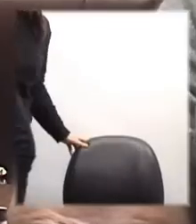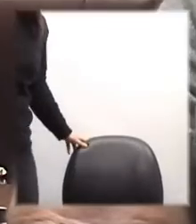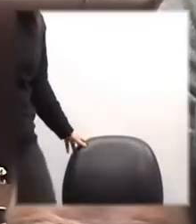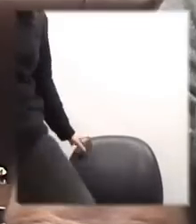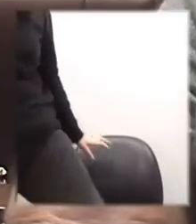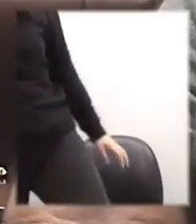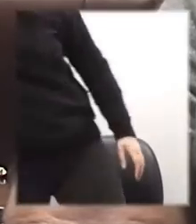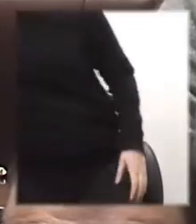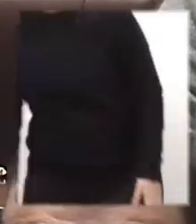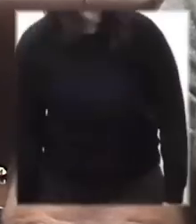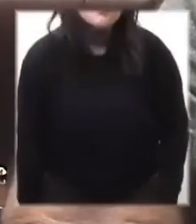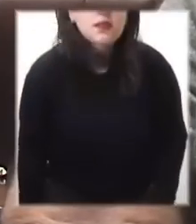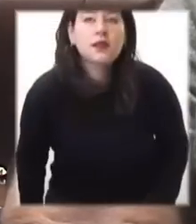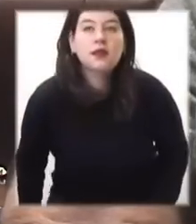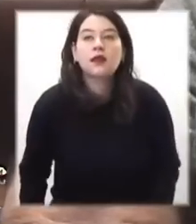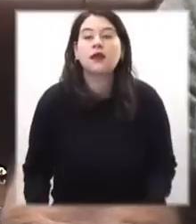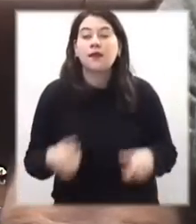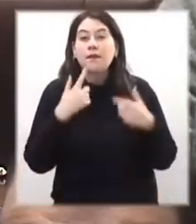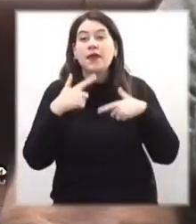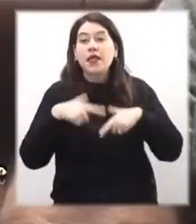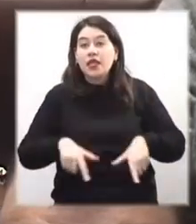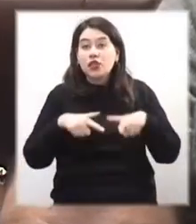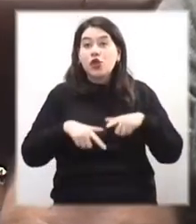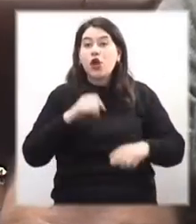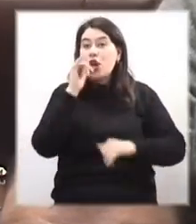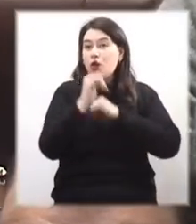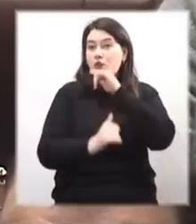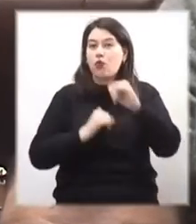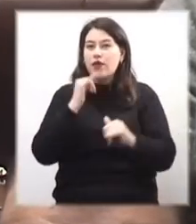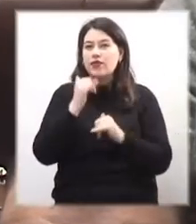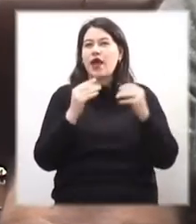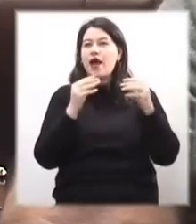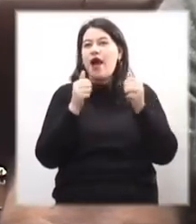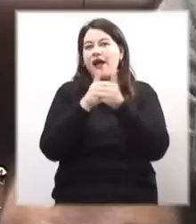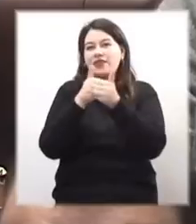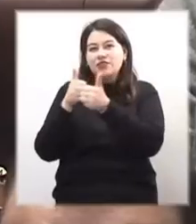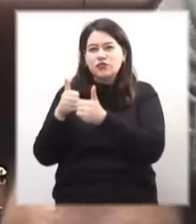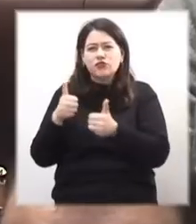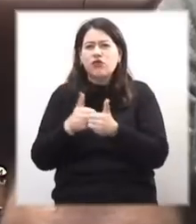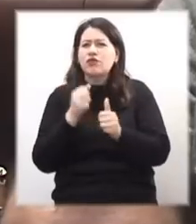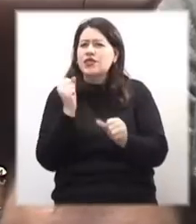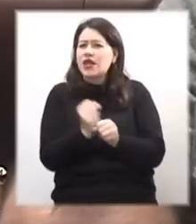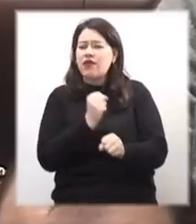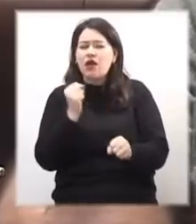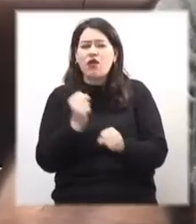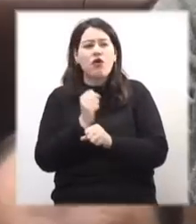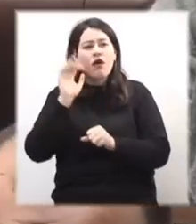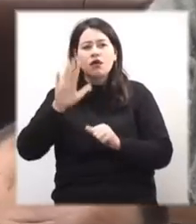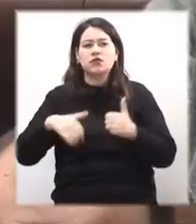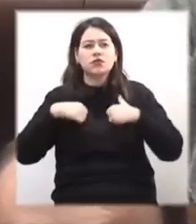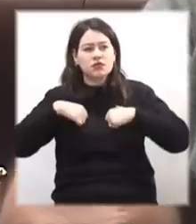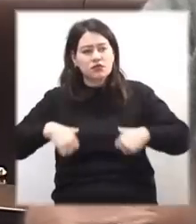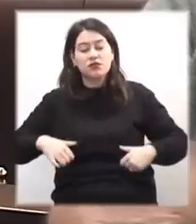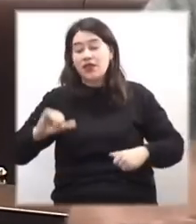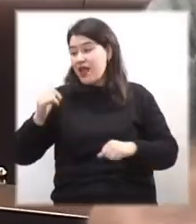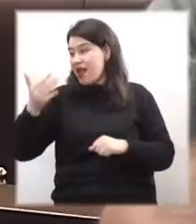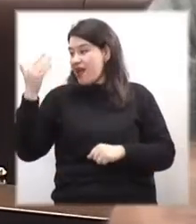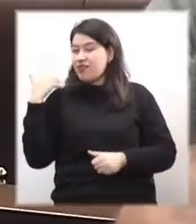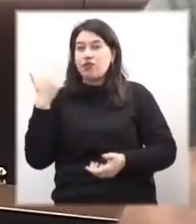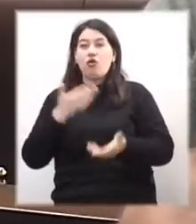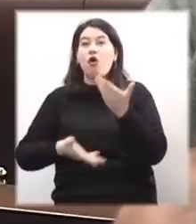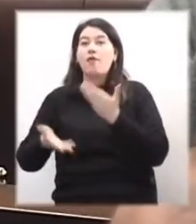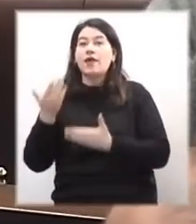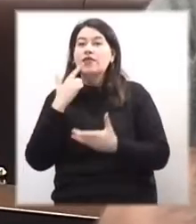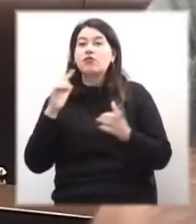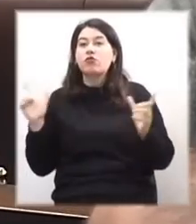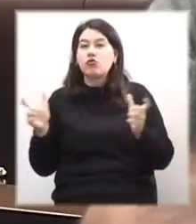tarea agotadora y me consta que es así. Se lo he preguntado incluso a alguno de sus asesores cuando compartimos algunas reuniones en materia de seguridad y son